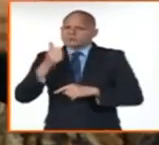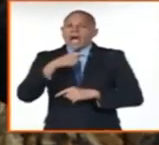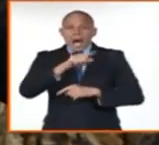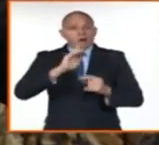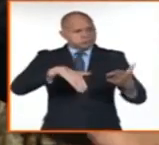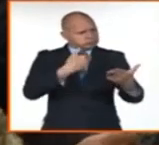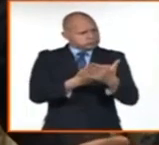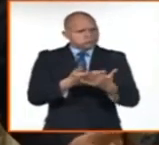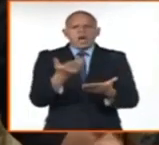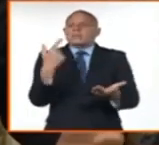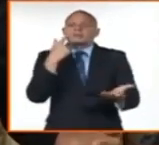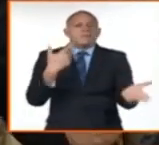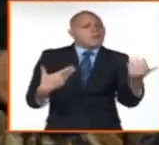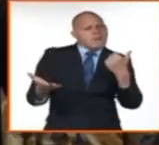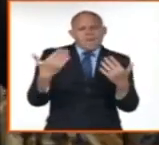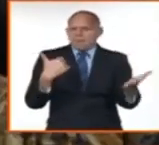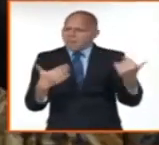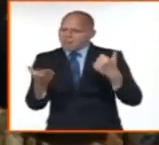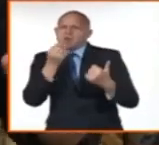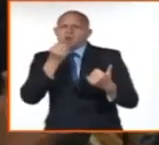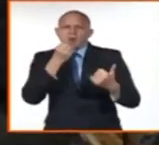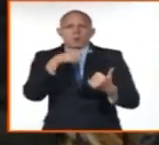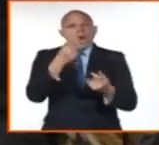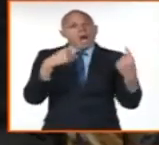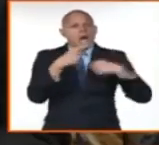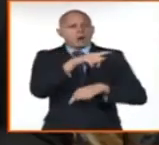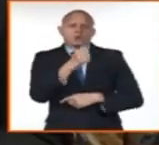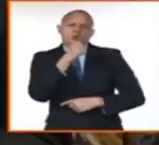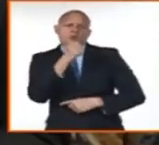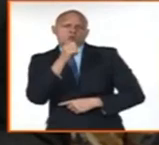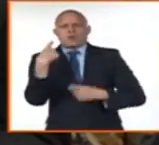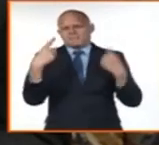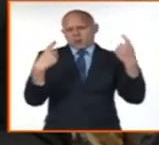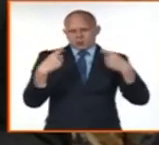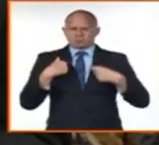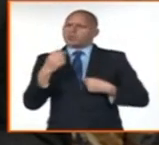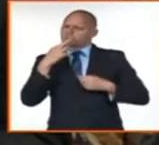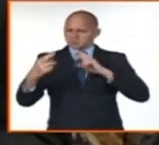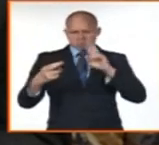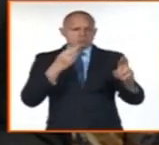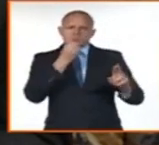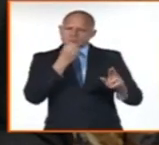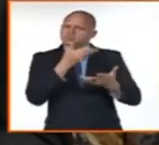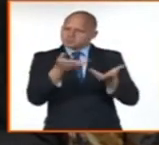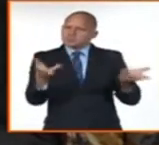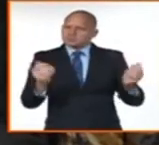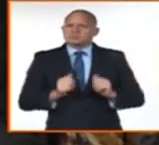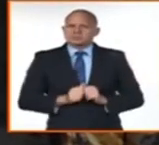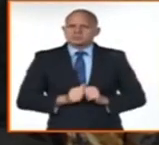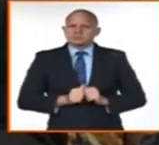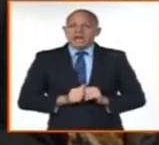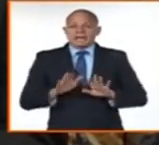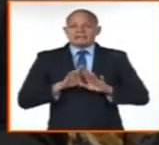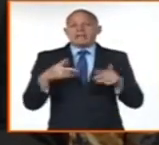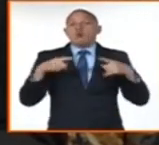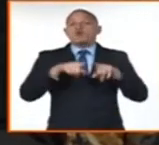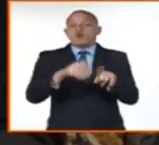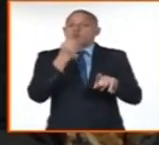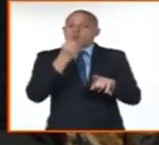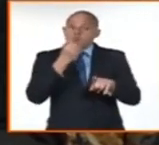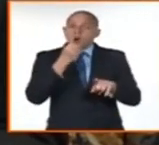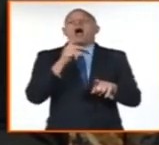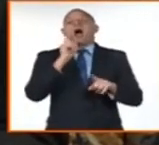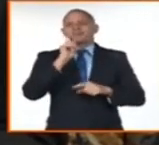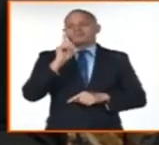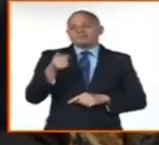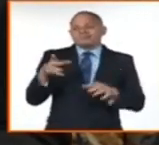compartir criterios, podemos aclarar dudas y salimos todo el mundo a hacer cosas, entre todo con los periodistas